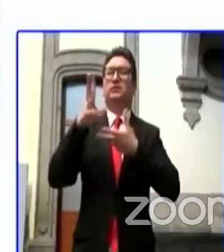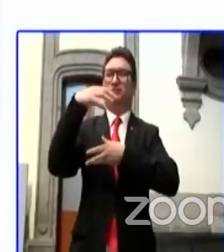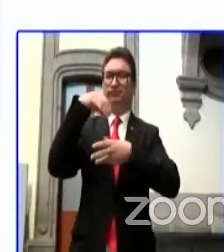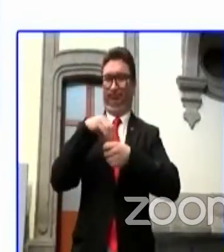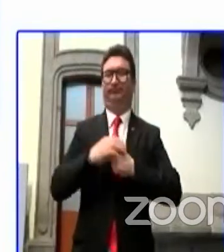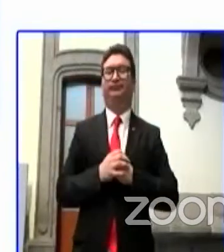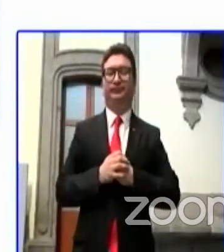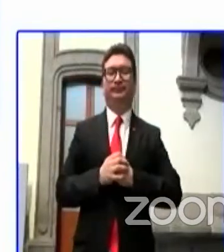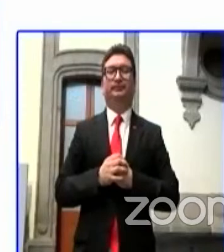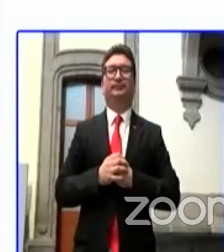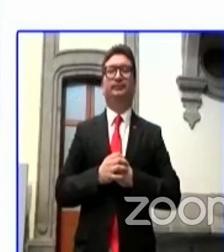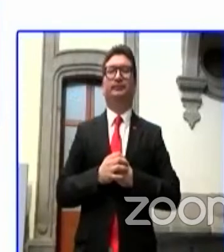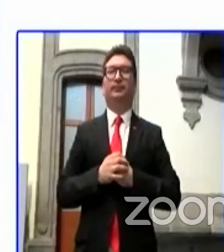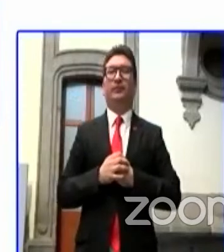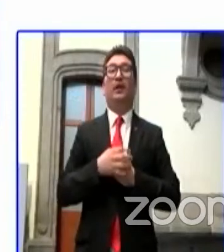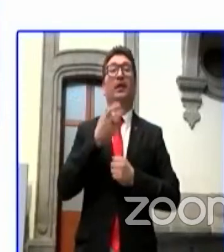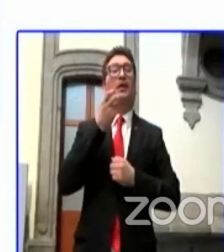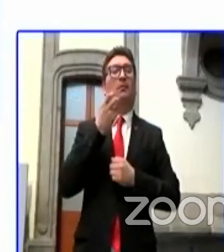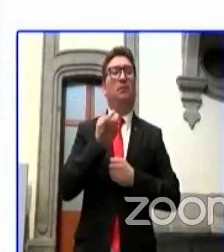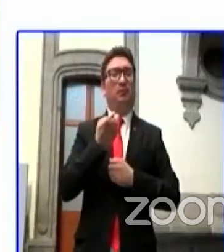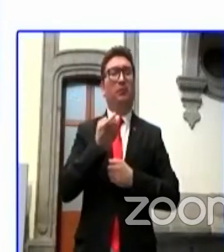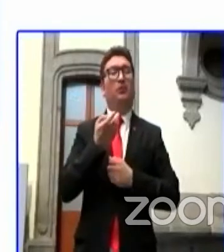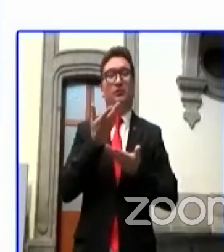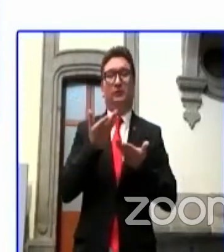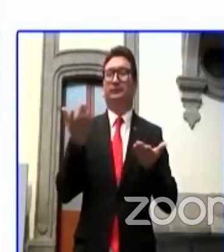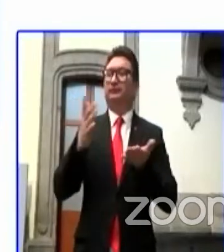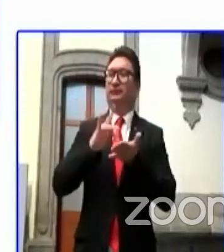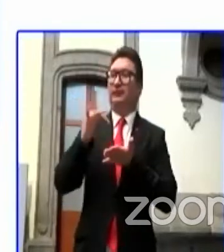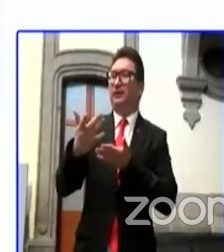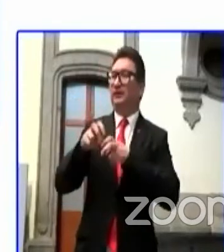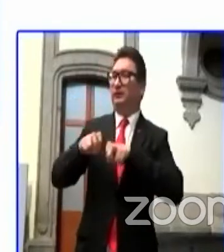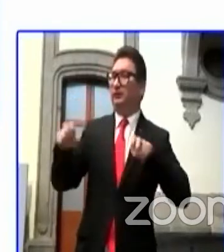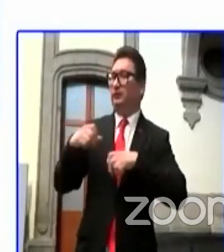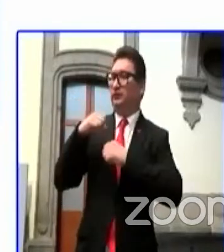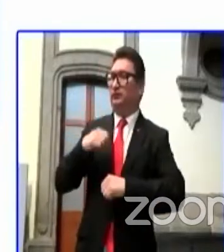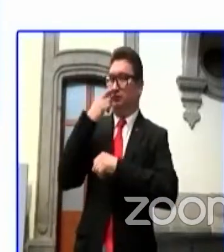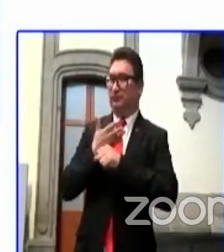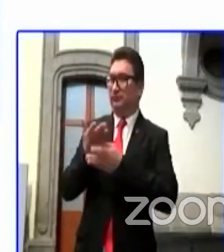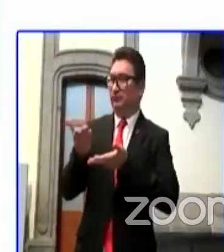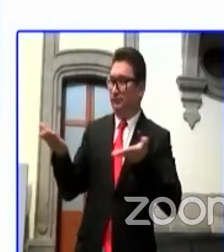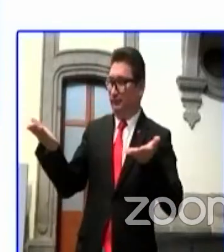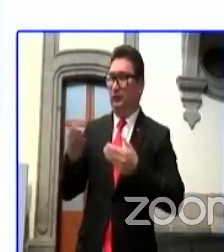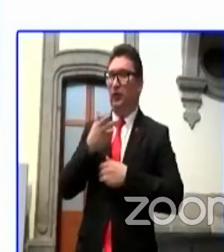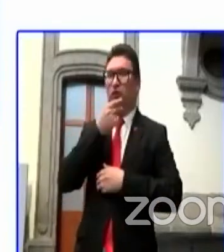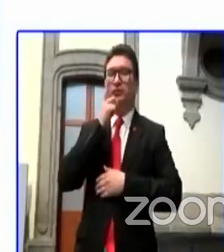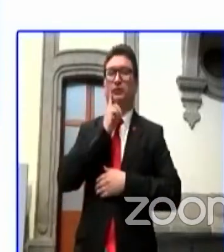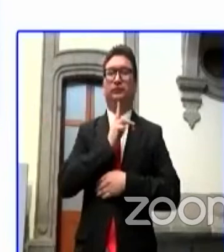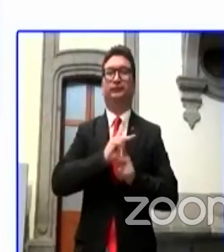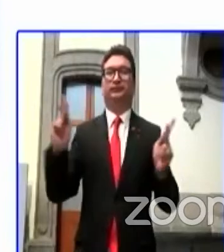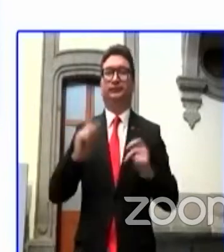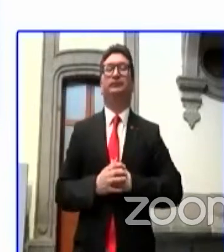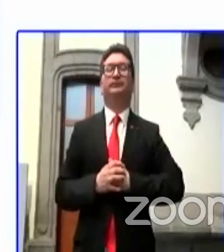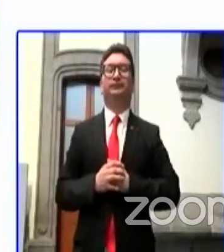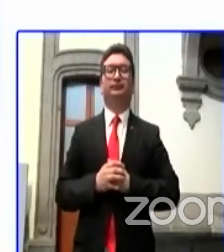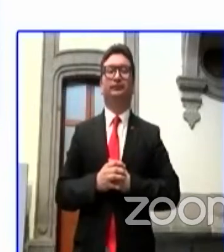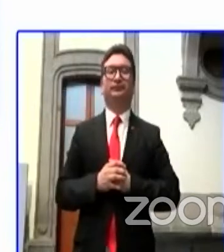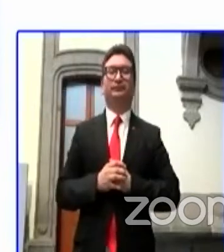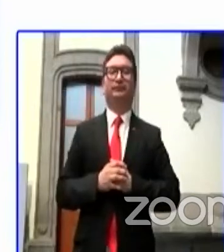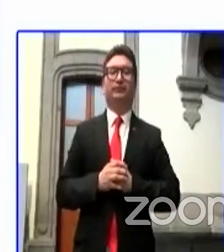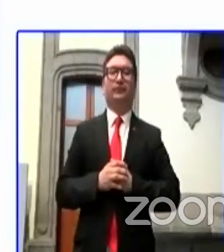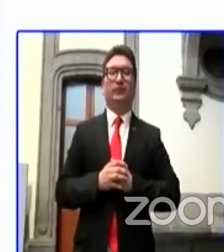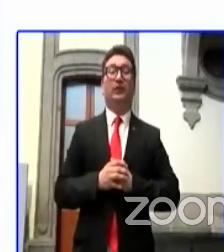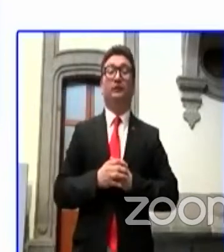discapacidad. Para ese efecto, agradecemos la presencia de nuestras y nuestros distinguidos invitados.